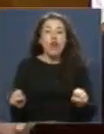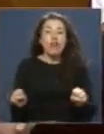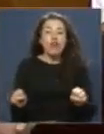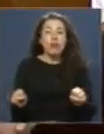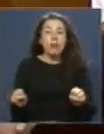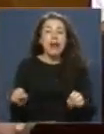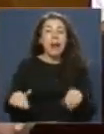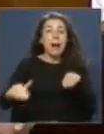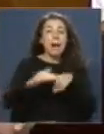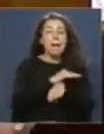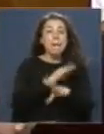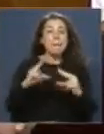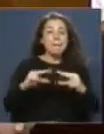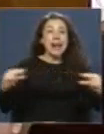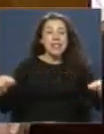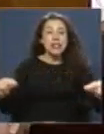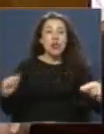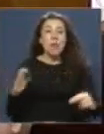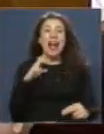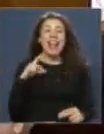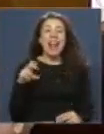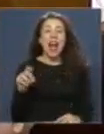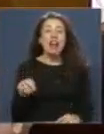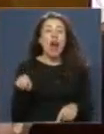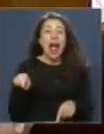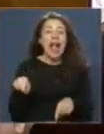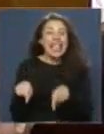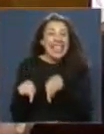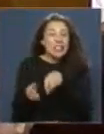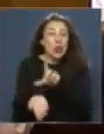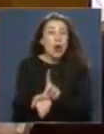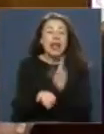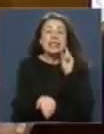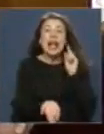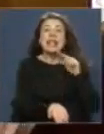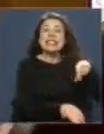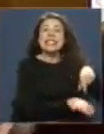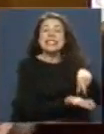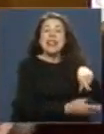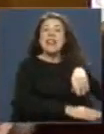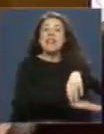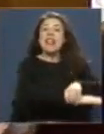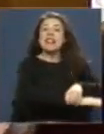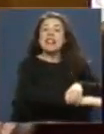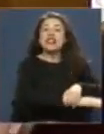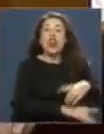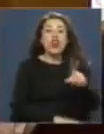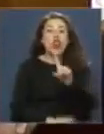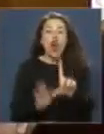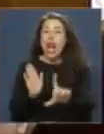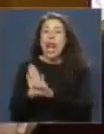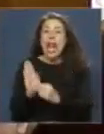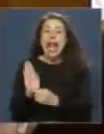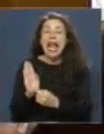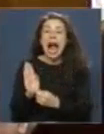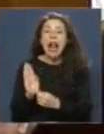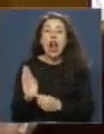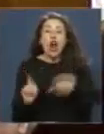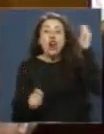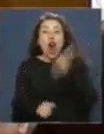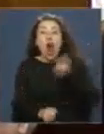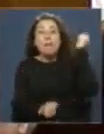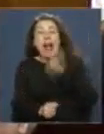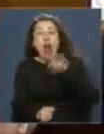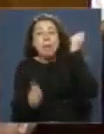del metro Baquedano está siendo utilizado como centro de detención ilegal y de golpizas